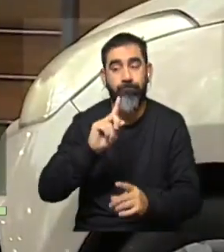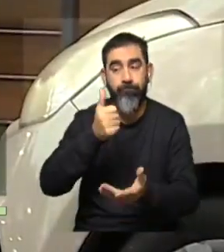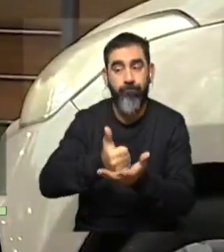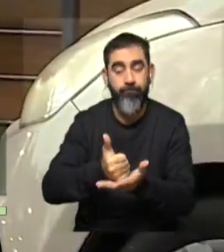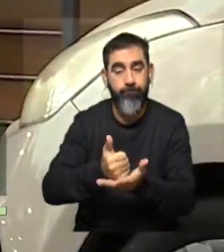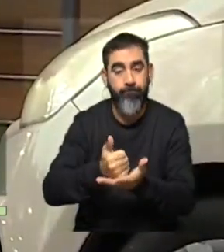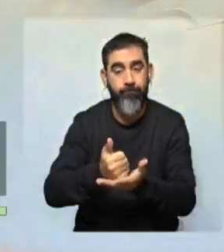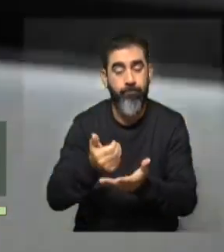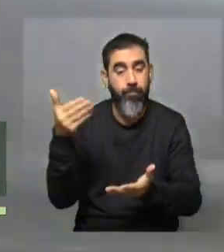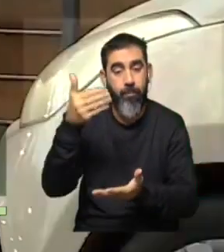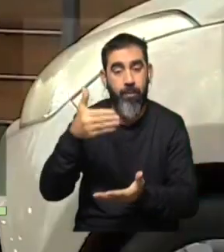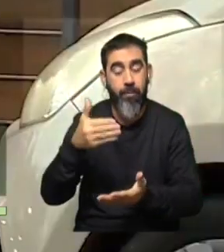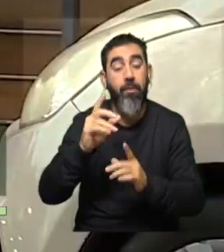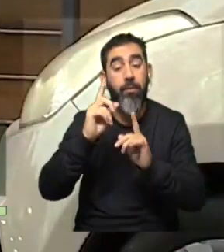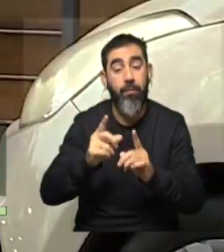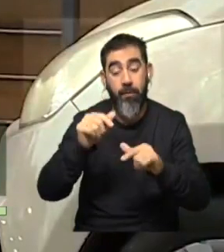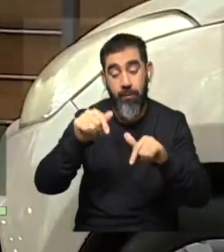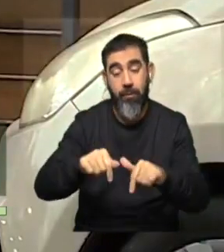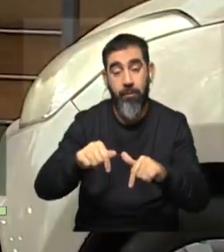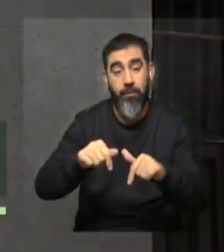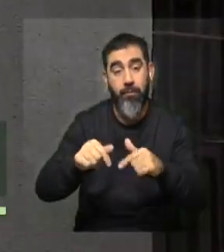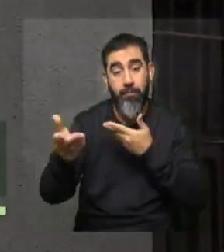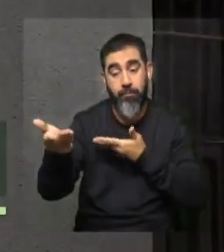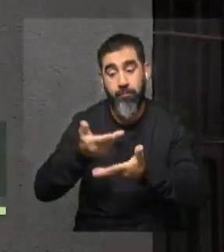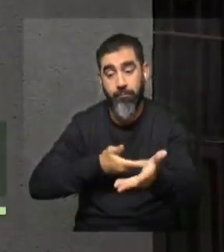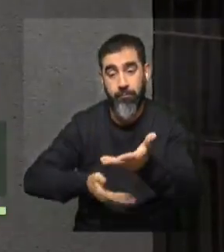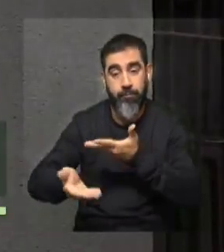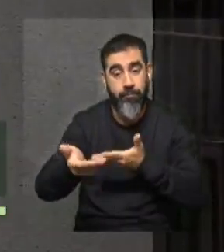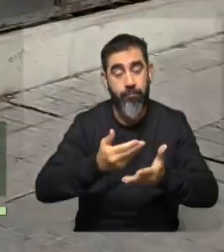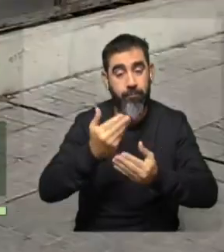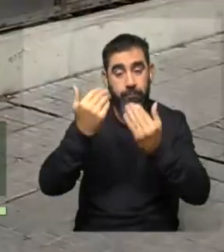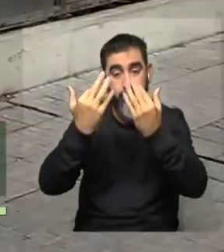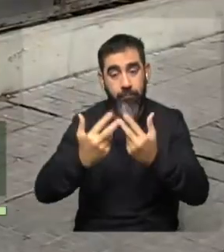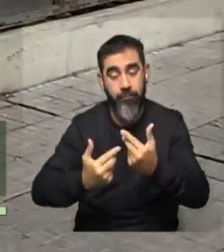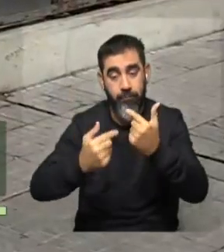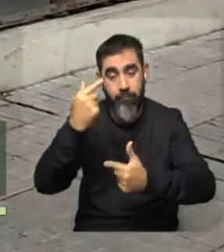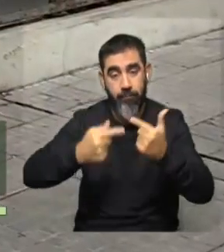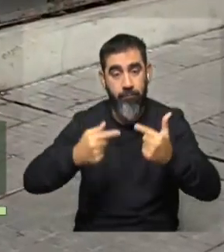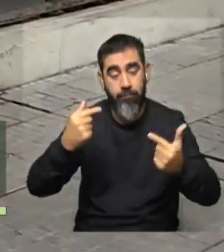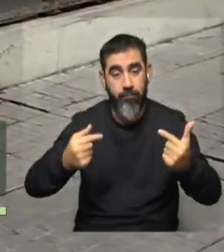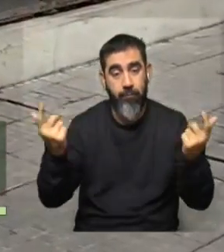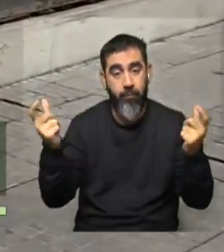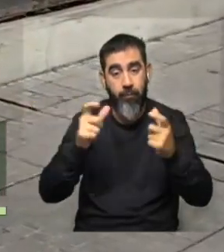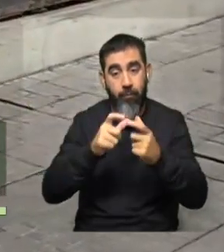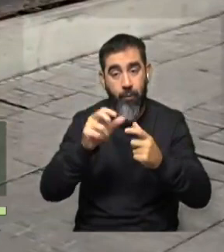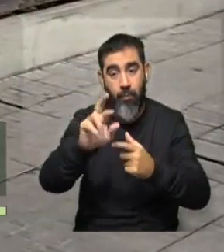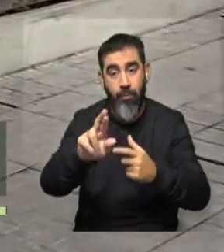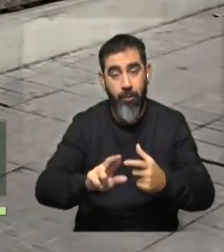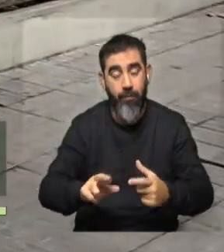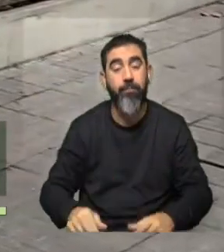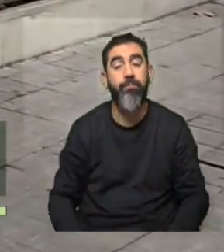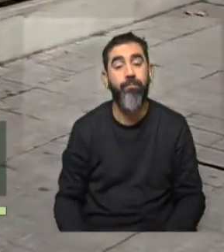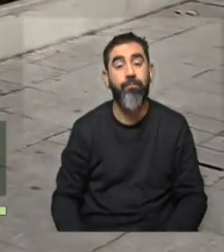y después la dinámica acá es de ir compartiendo cada defensas organizaciones que integran el comité de Cuenca nosotros